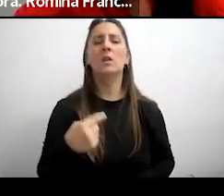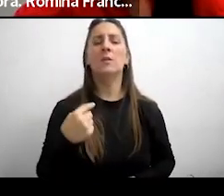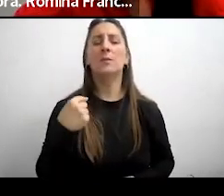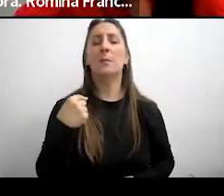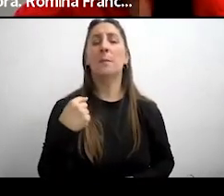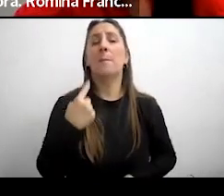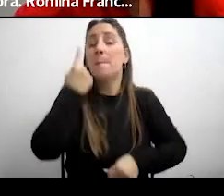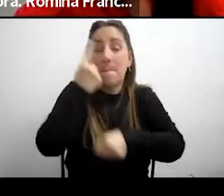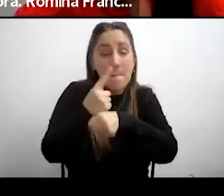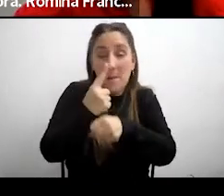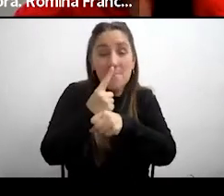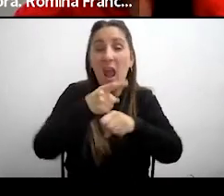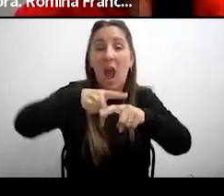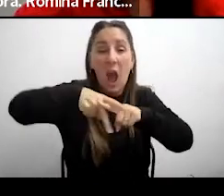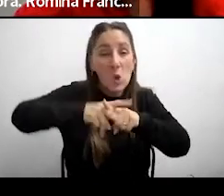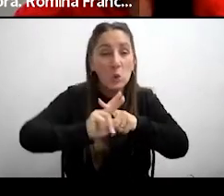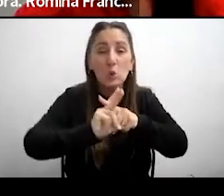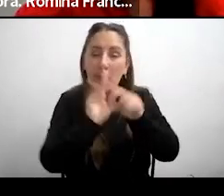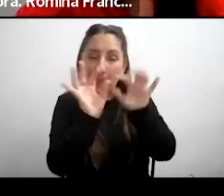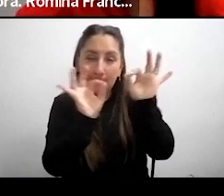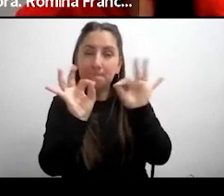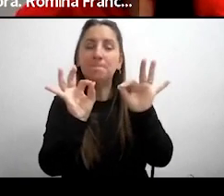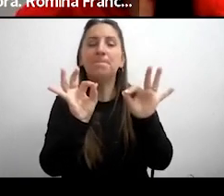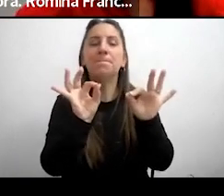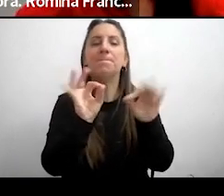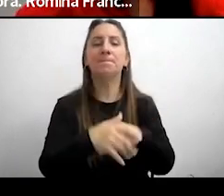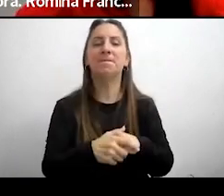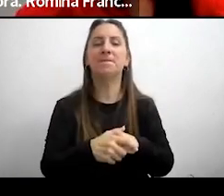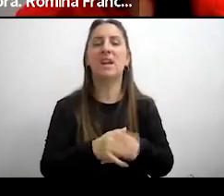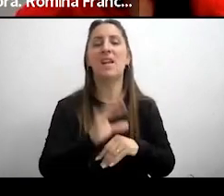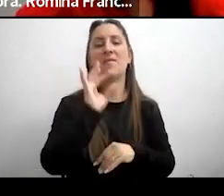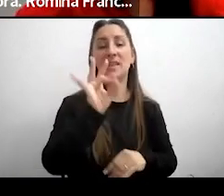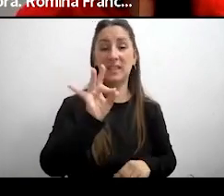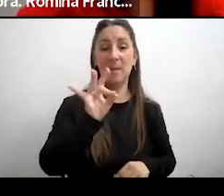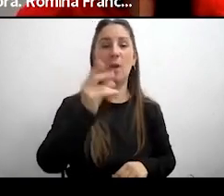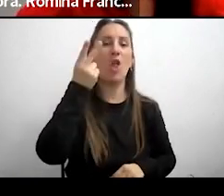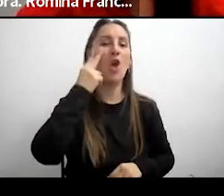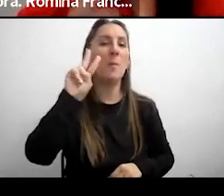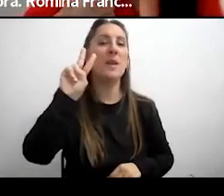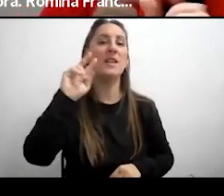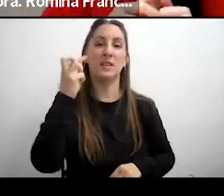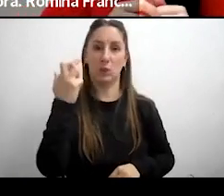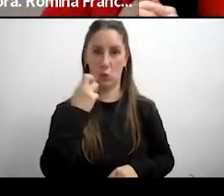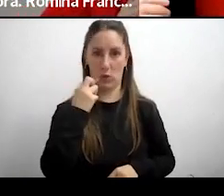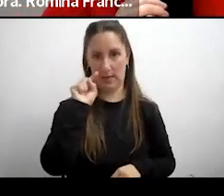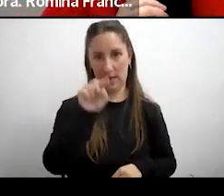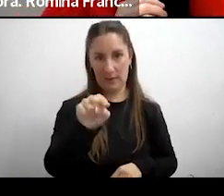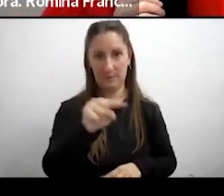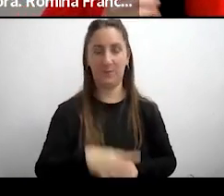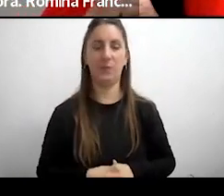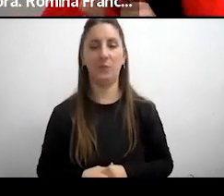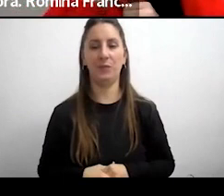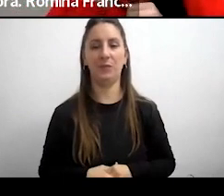primer ajuste básicamente fue el de diciembre 2019. Lo que eran